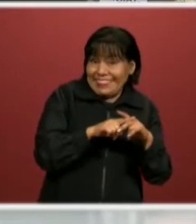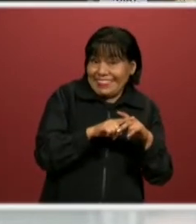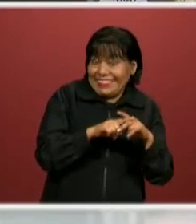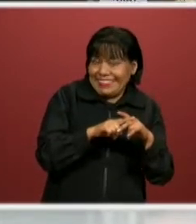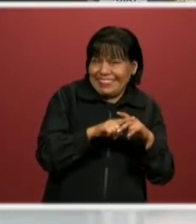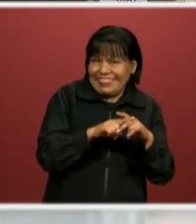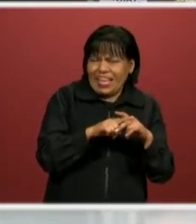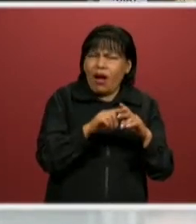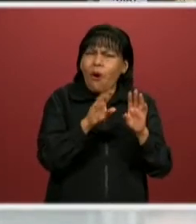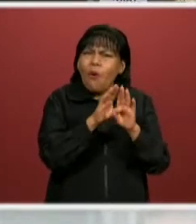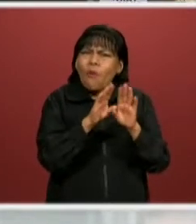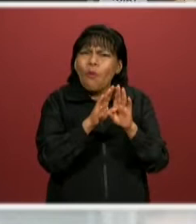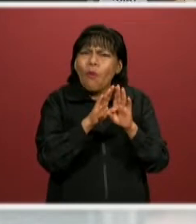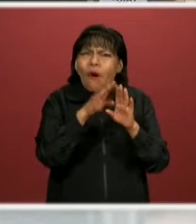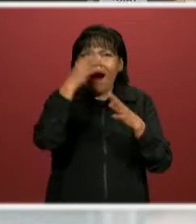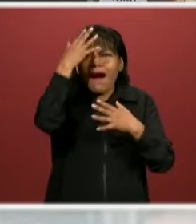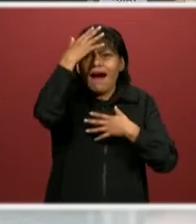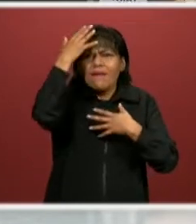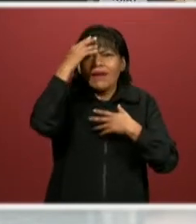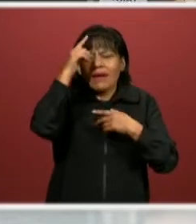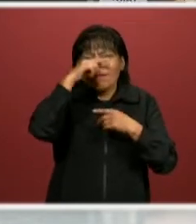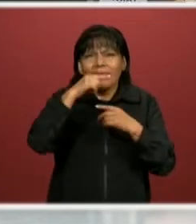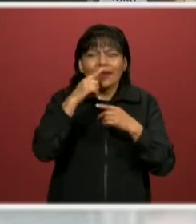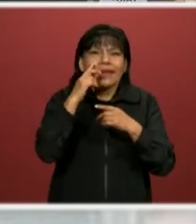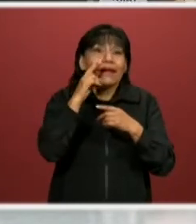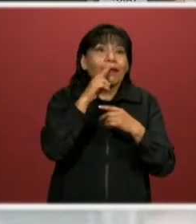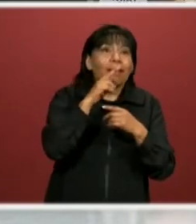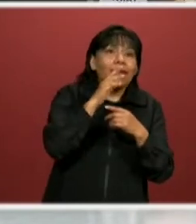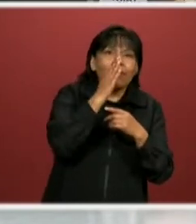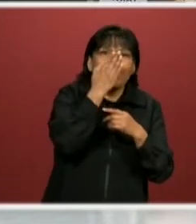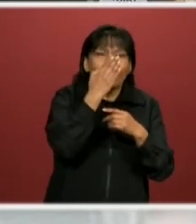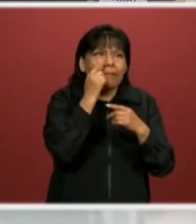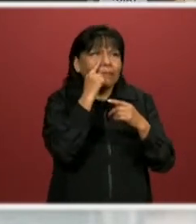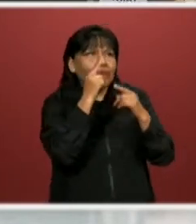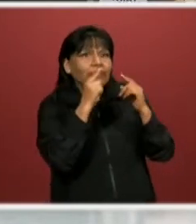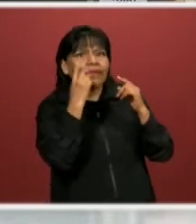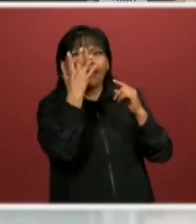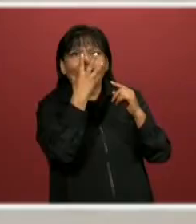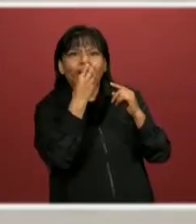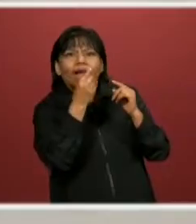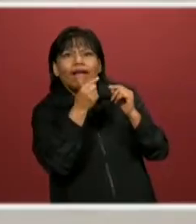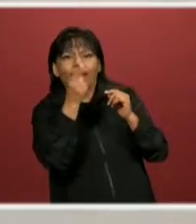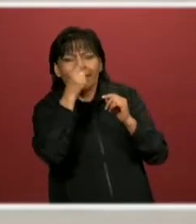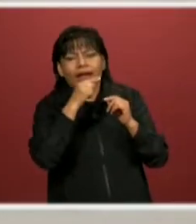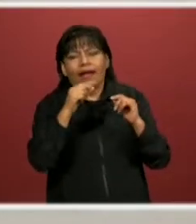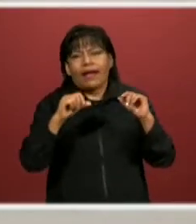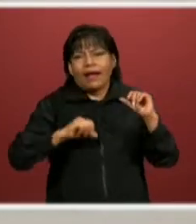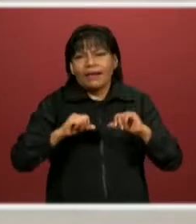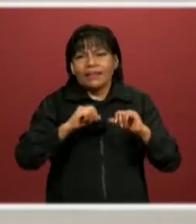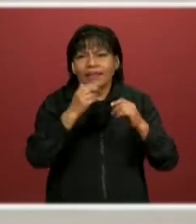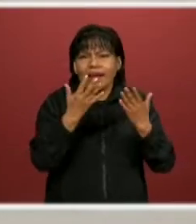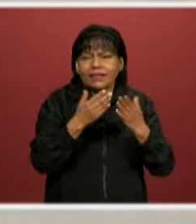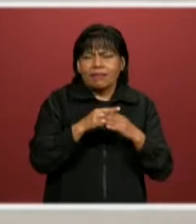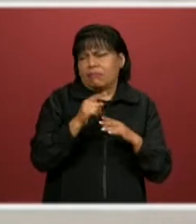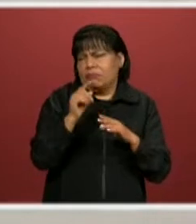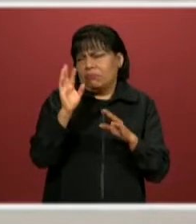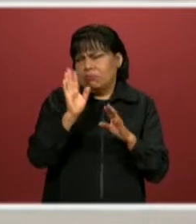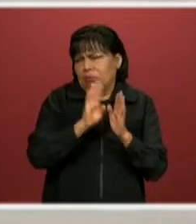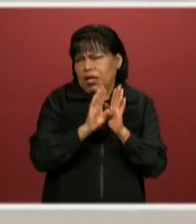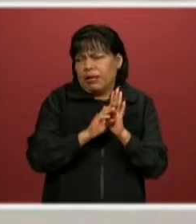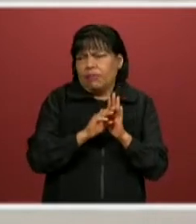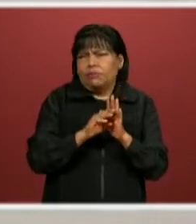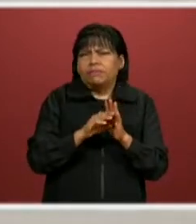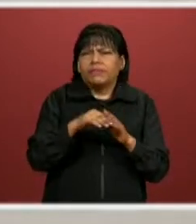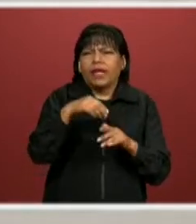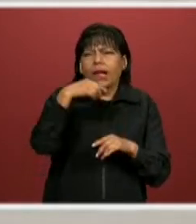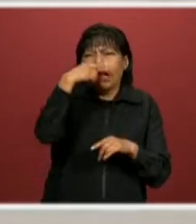un buen baño que nos permita ponernos bajos y bellos para irnos a nuestras actividades si yo me bañé la noche anterior pues me